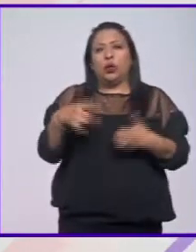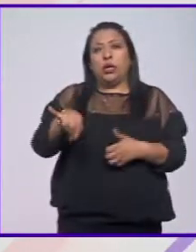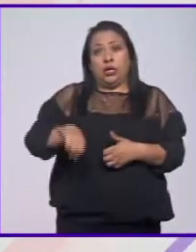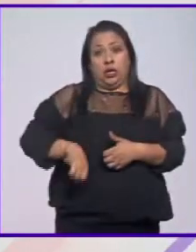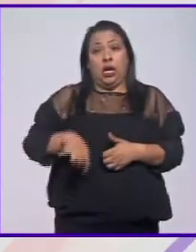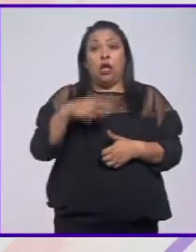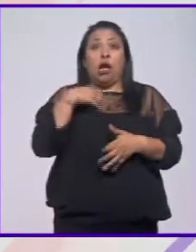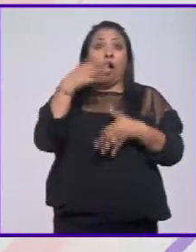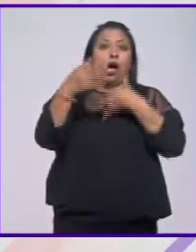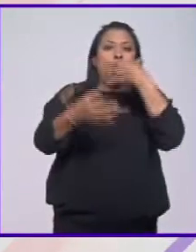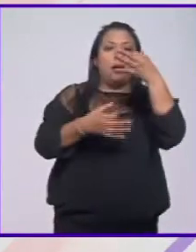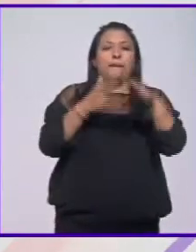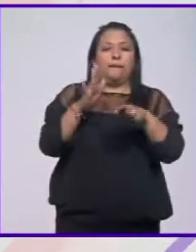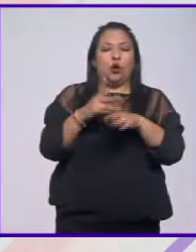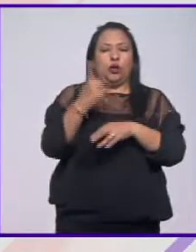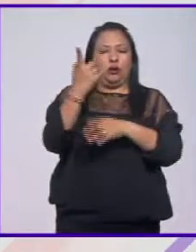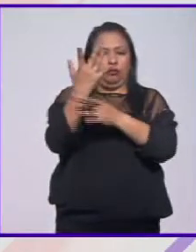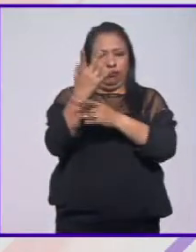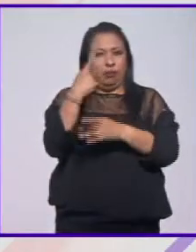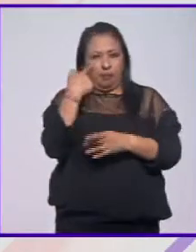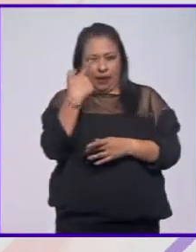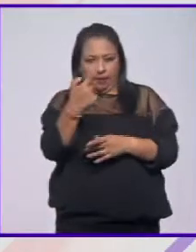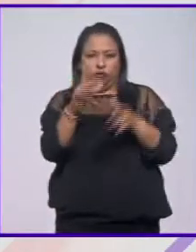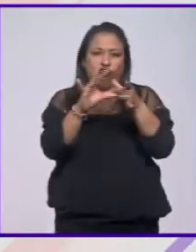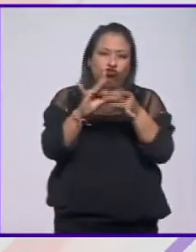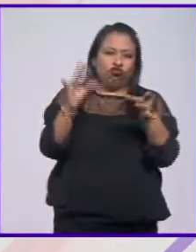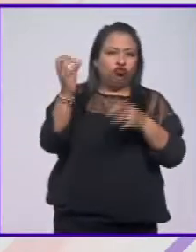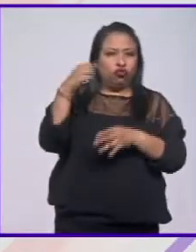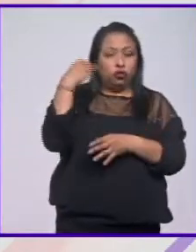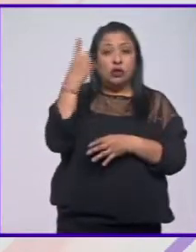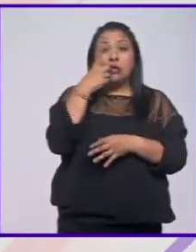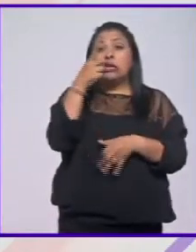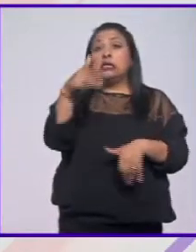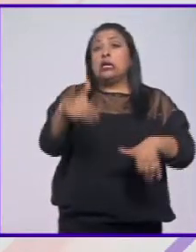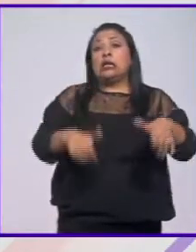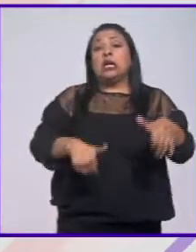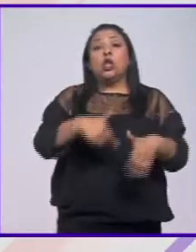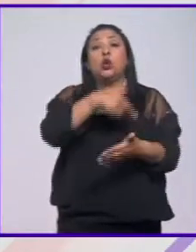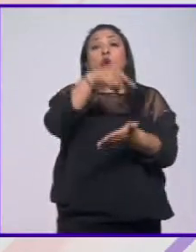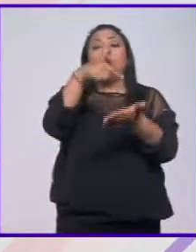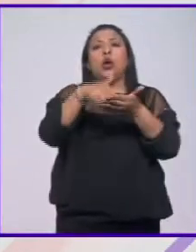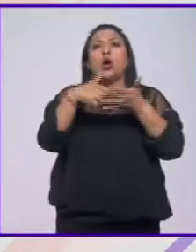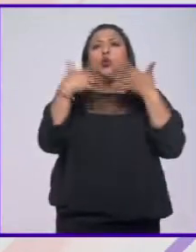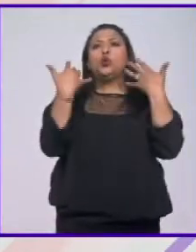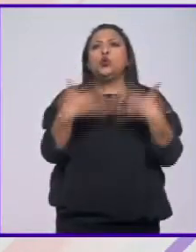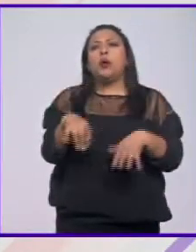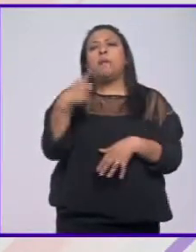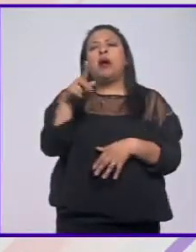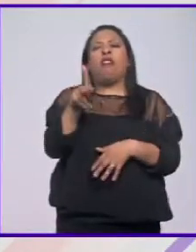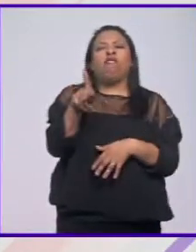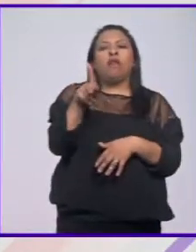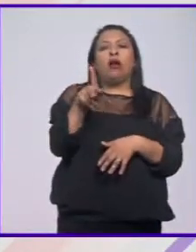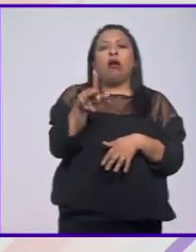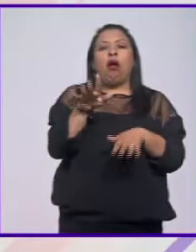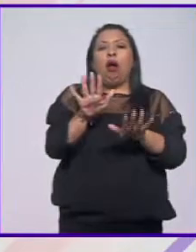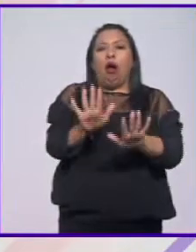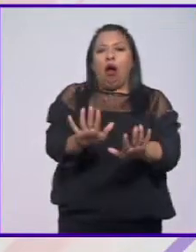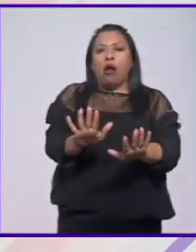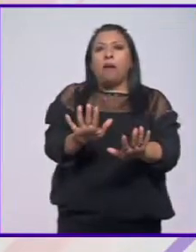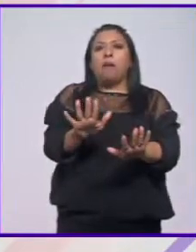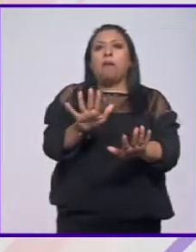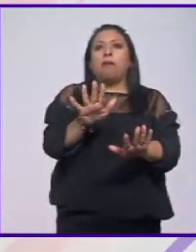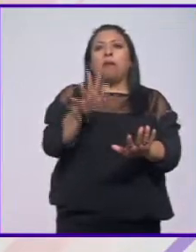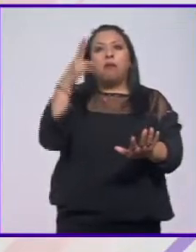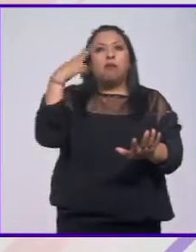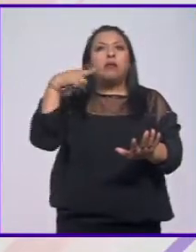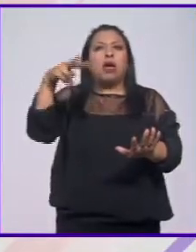su mensaje porque una de las cosas que nos deja ver es que el teatro es el gran lugar de la aparente inmovilidad, pero que